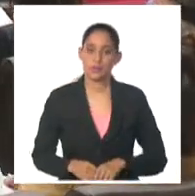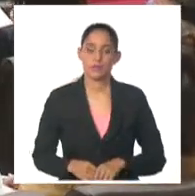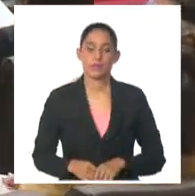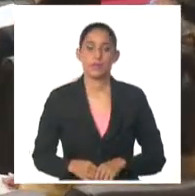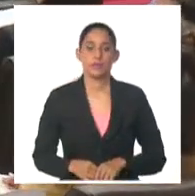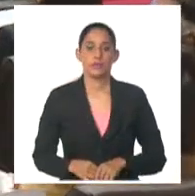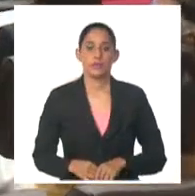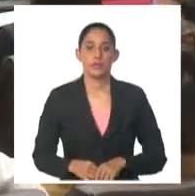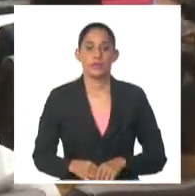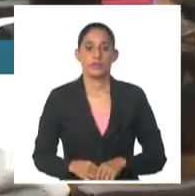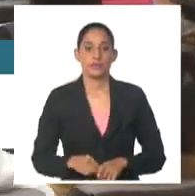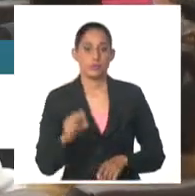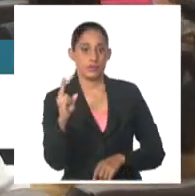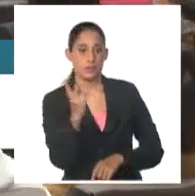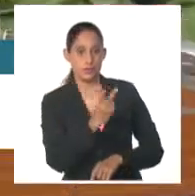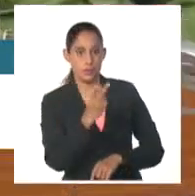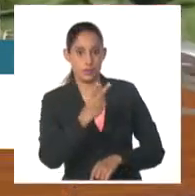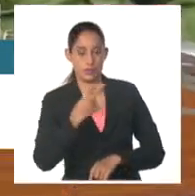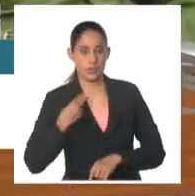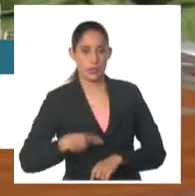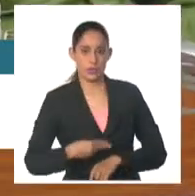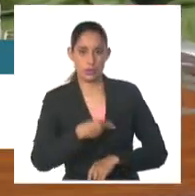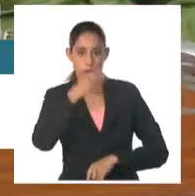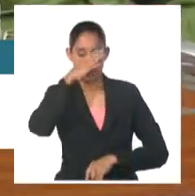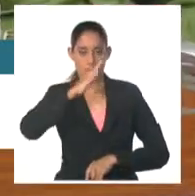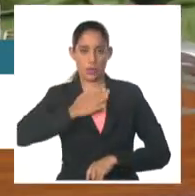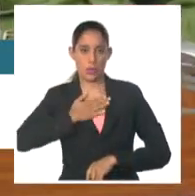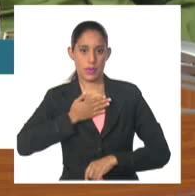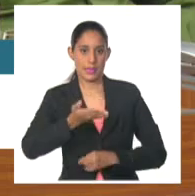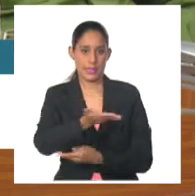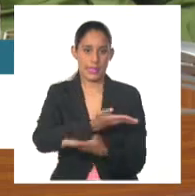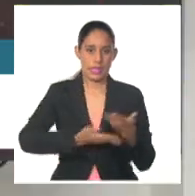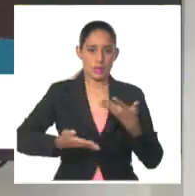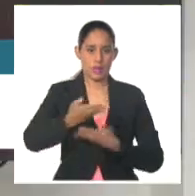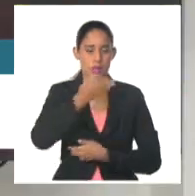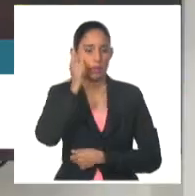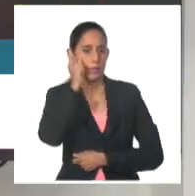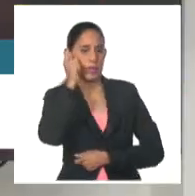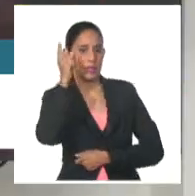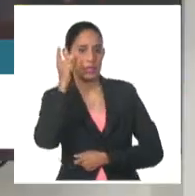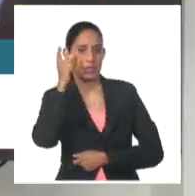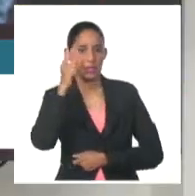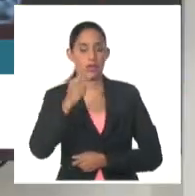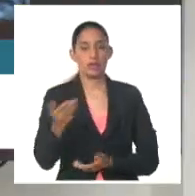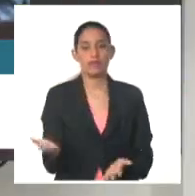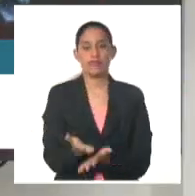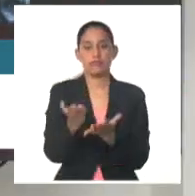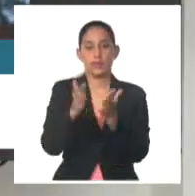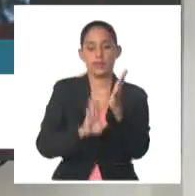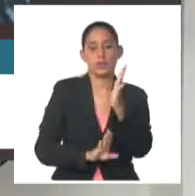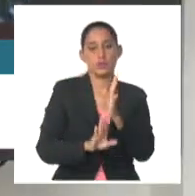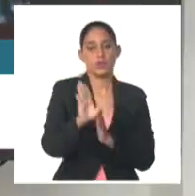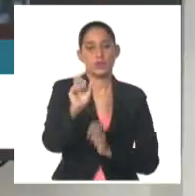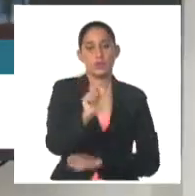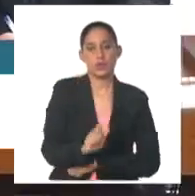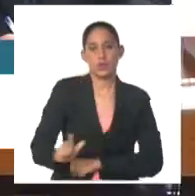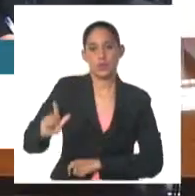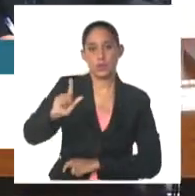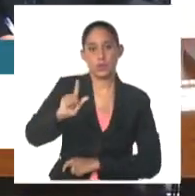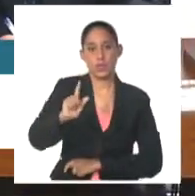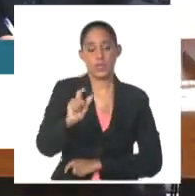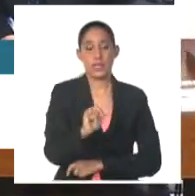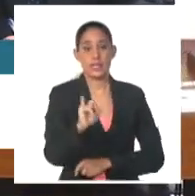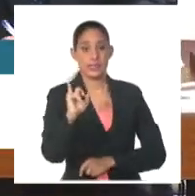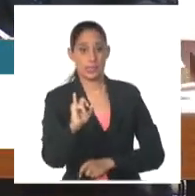Los partidos comunistas de Cuba y China intercambiaron experiencias sobre la construcción del socialismo. El sexto seminario teórico entre las dos